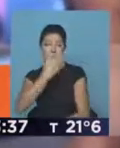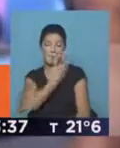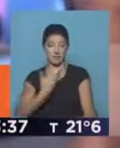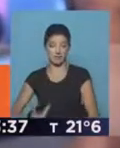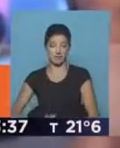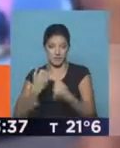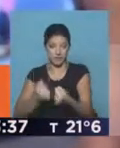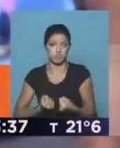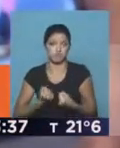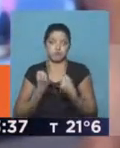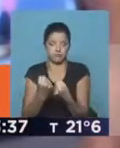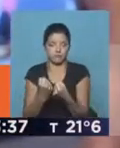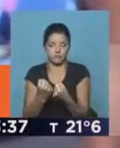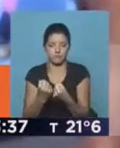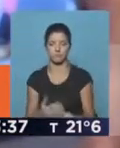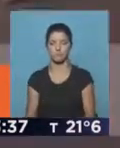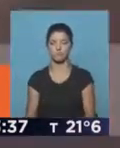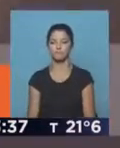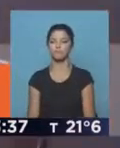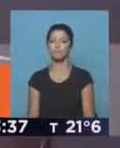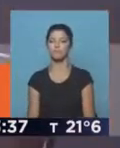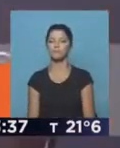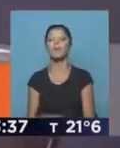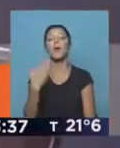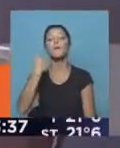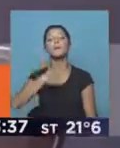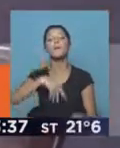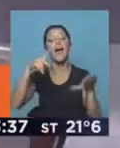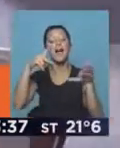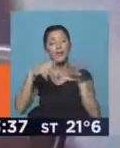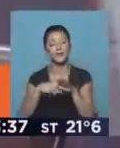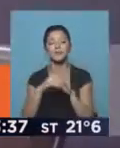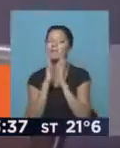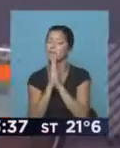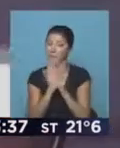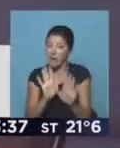salen adelante, ¿no? Nos estamos yendo a un nuevo corte. Por favor, no se vaya que todavía hay más.